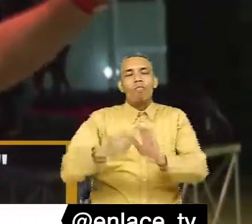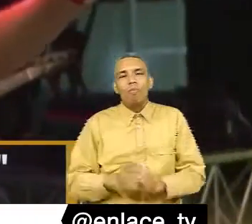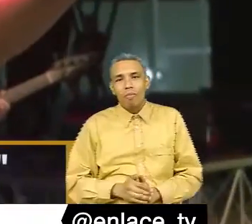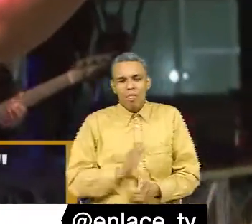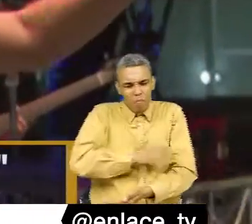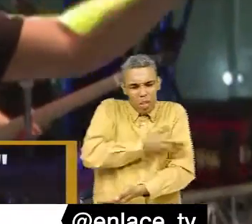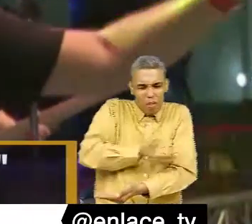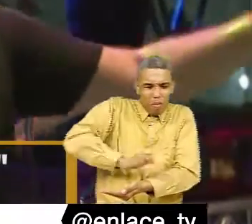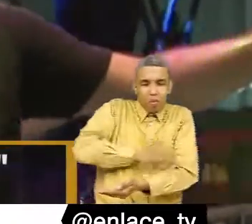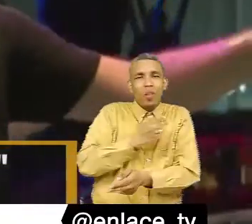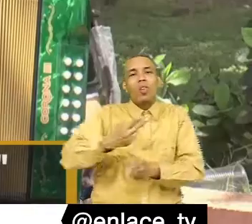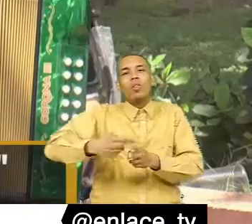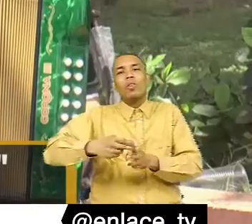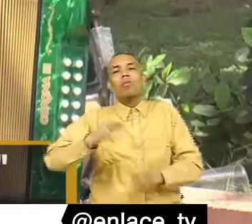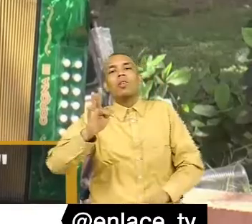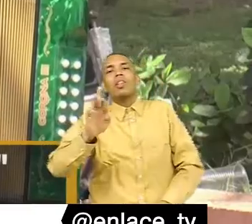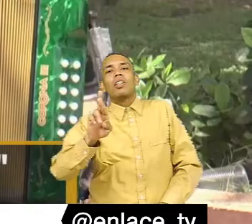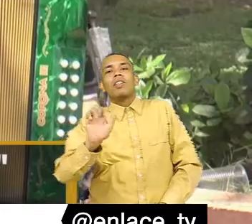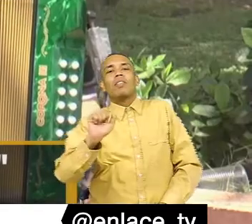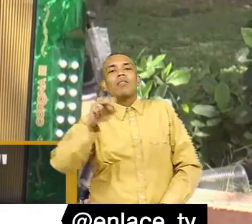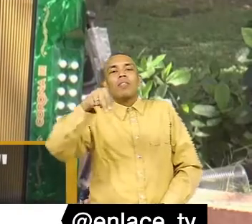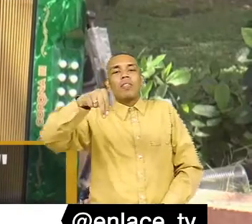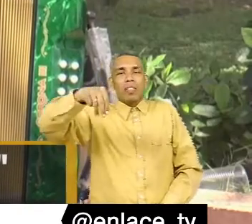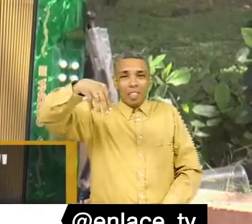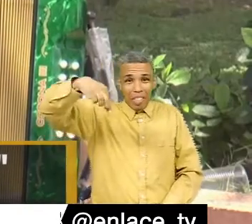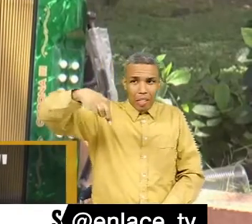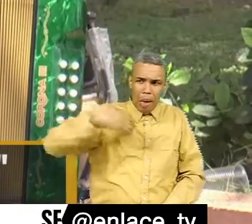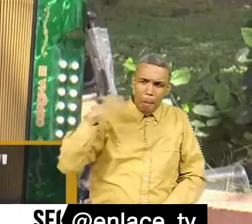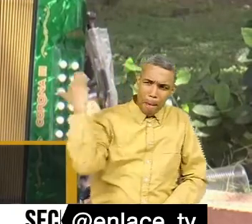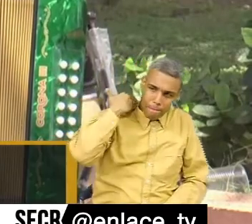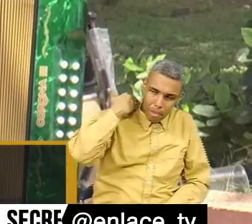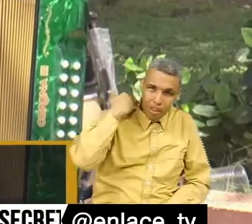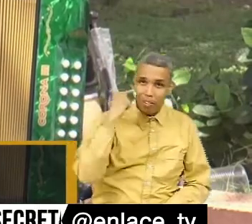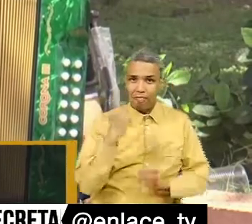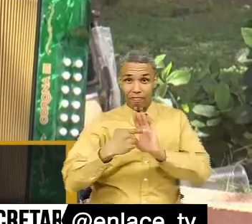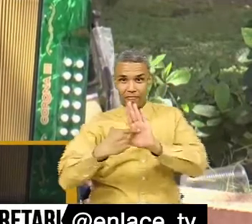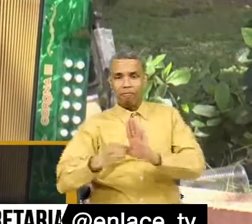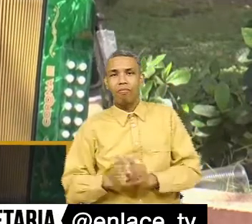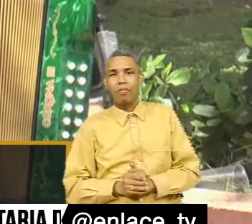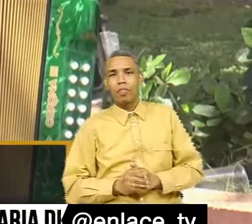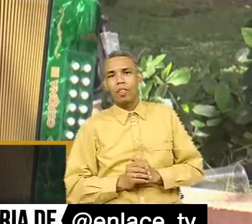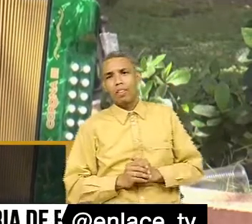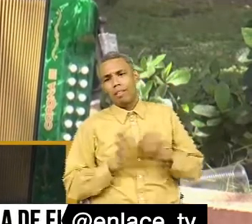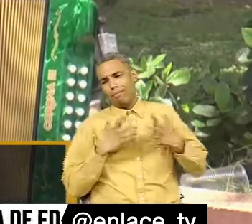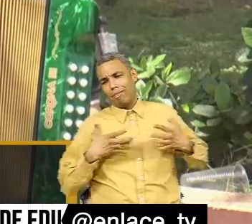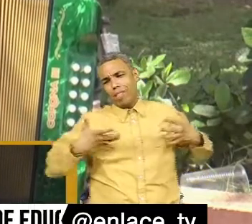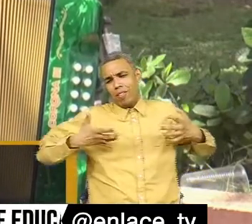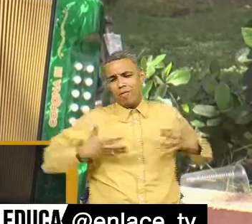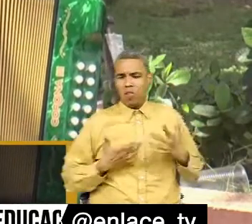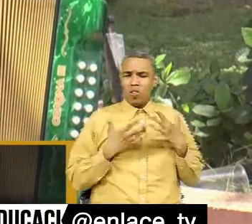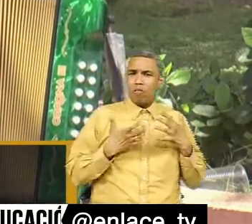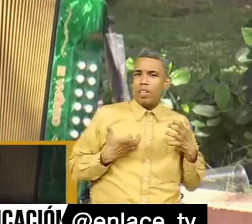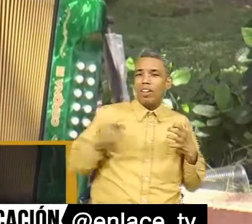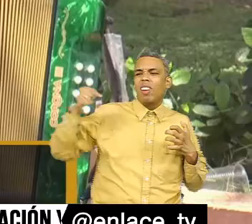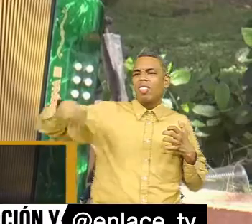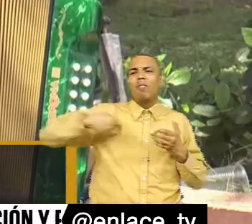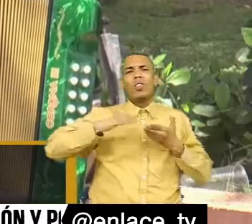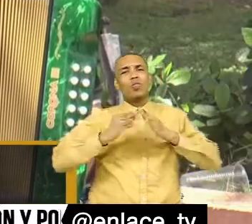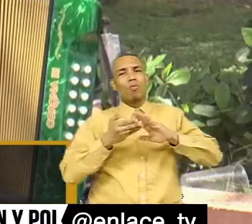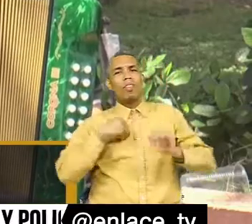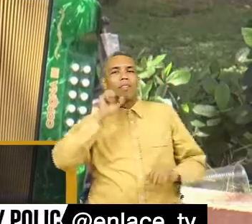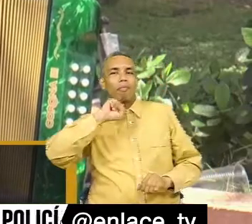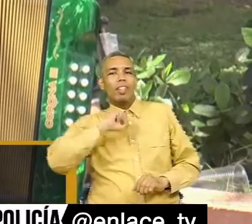acordeonero Sergio Luis Rodríguez. Que tiene mucho vallenato, mucha música, que es del agrado de muchas personas que les gusta el vallenato, de toda la gente,